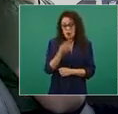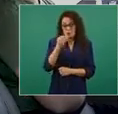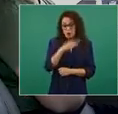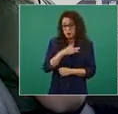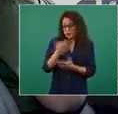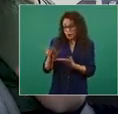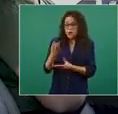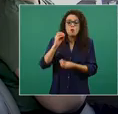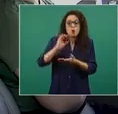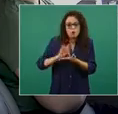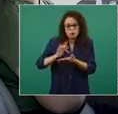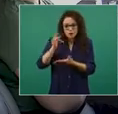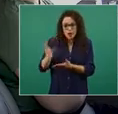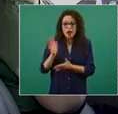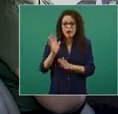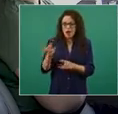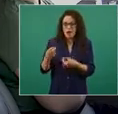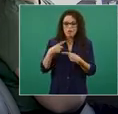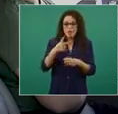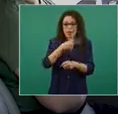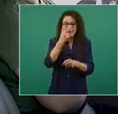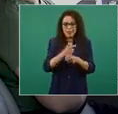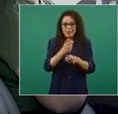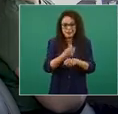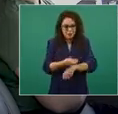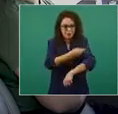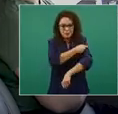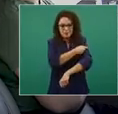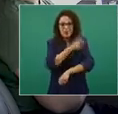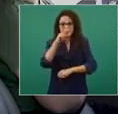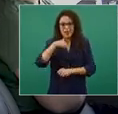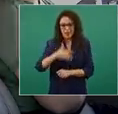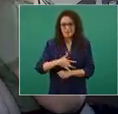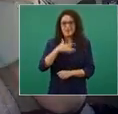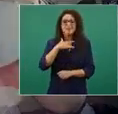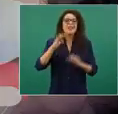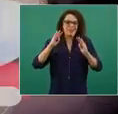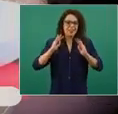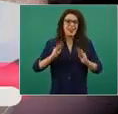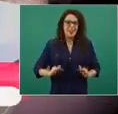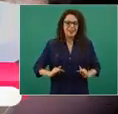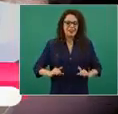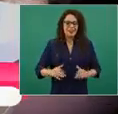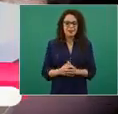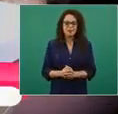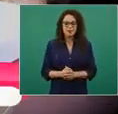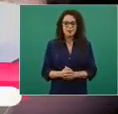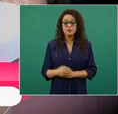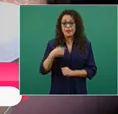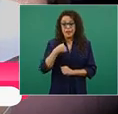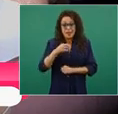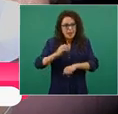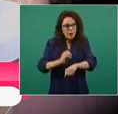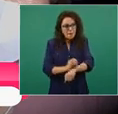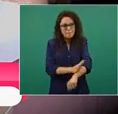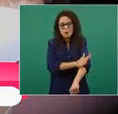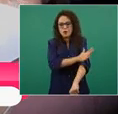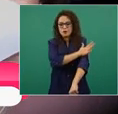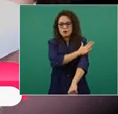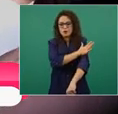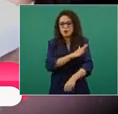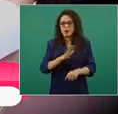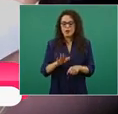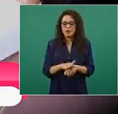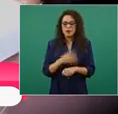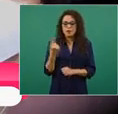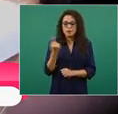agradeciendo que pues ya tenemos la segunda, ya se siente uno más tranquilo. Emocionada porque ojalá que